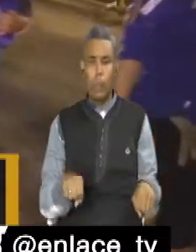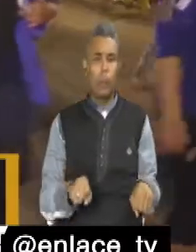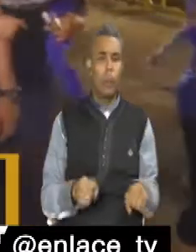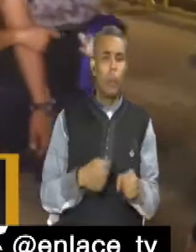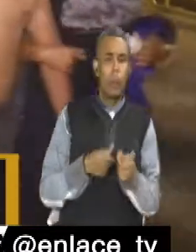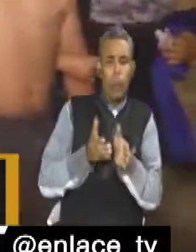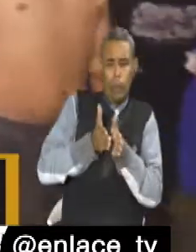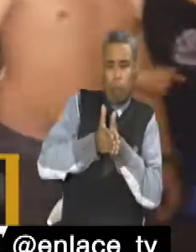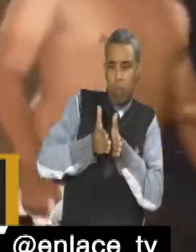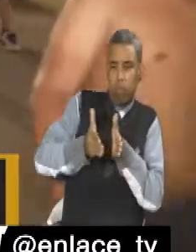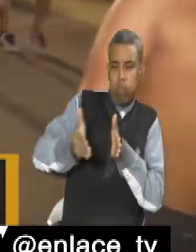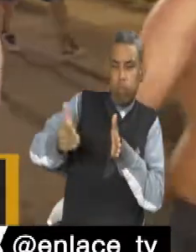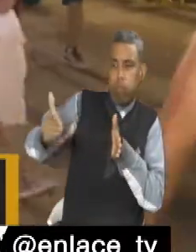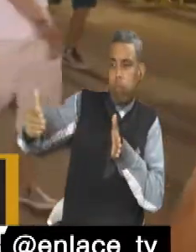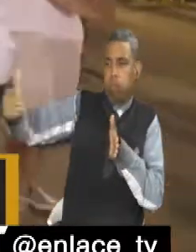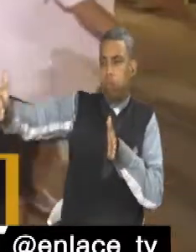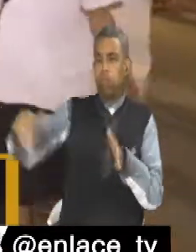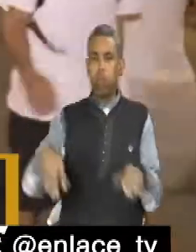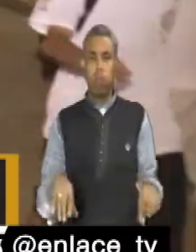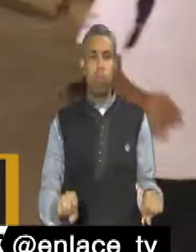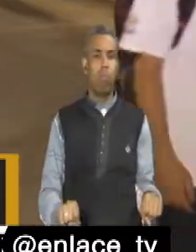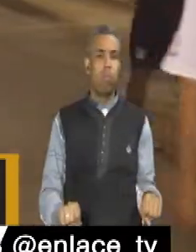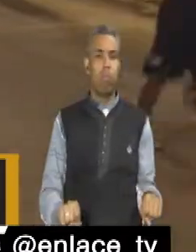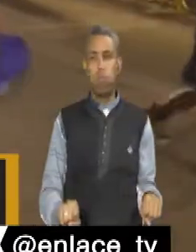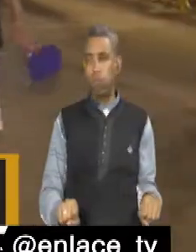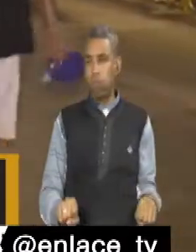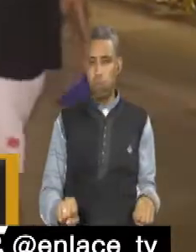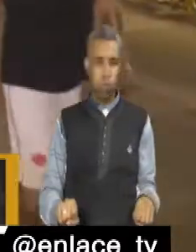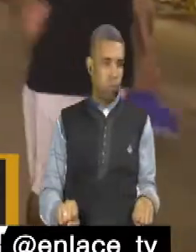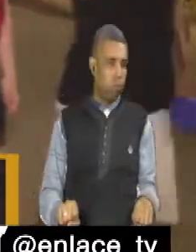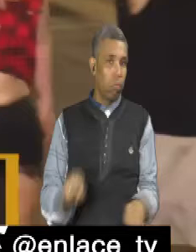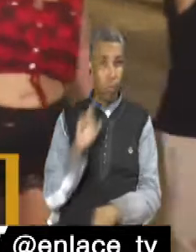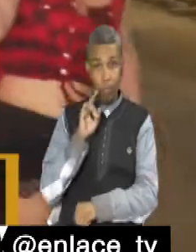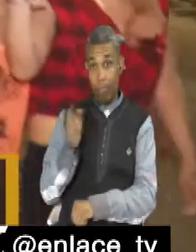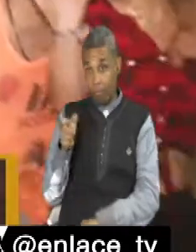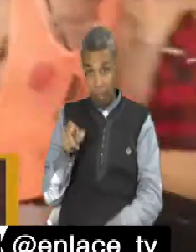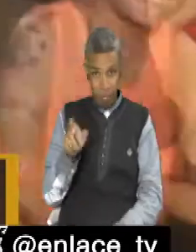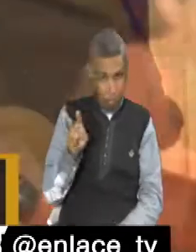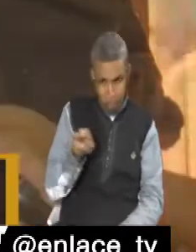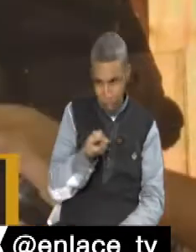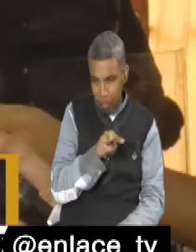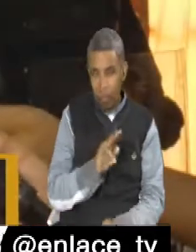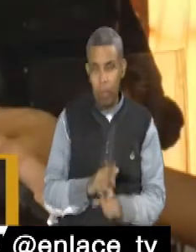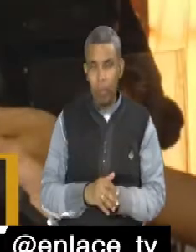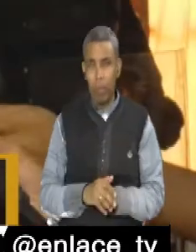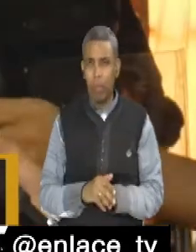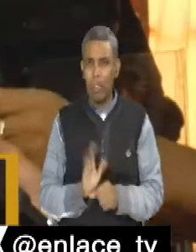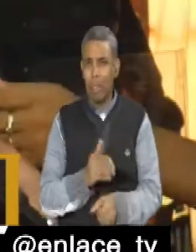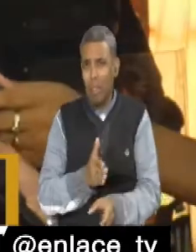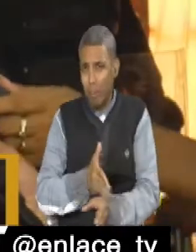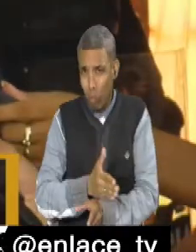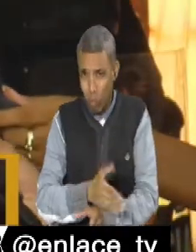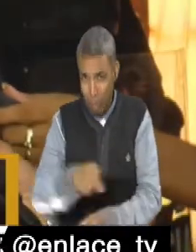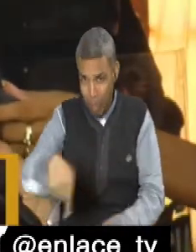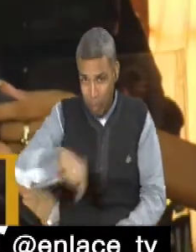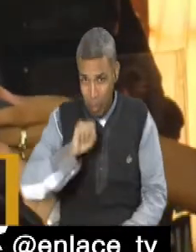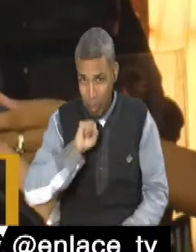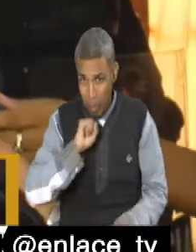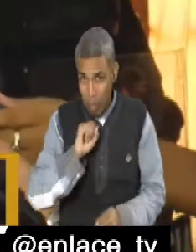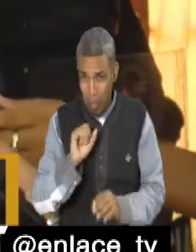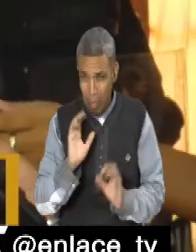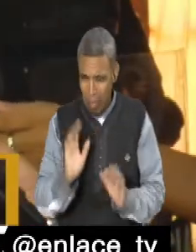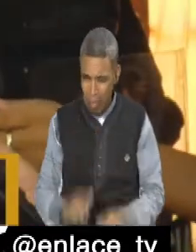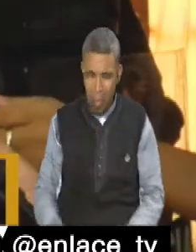durante el día de hoy. Sí, este problema no es solamente acá en Barranca Bermeja, sino en otras ciudades del país, el